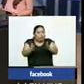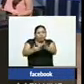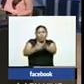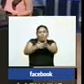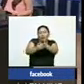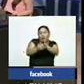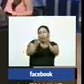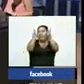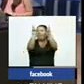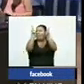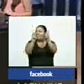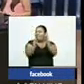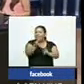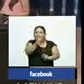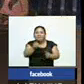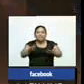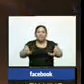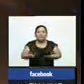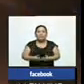con nuestros titulares.